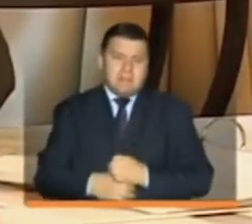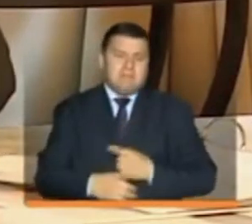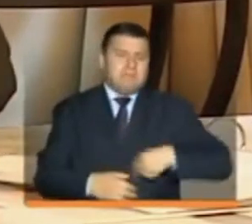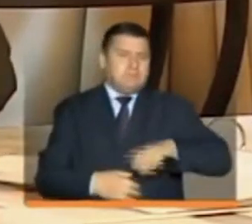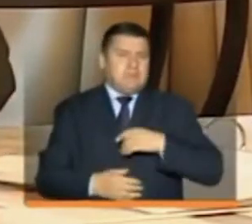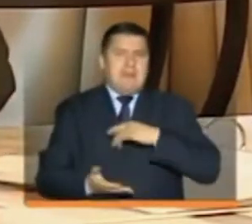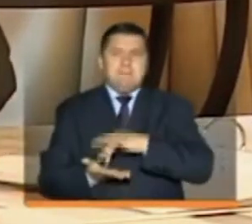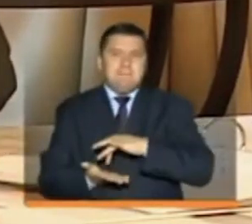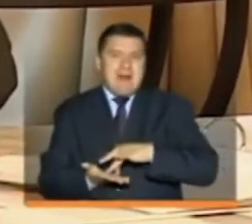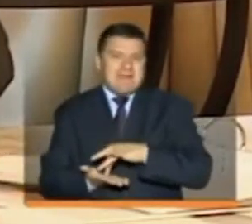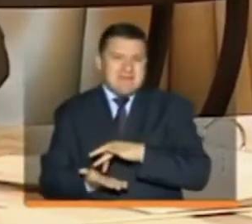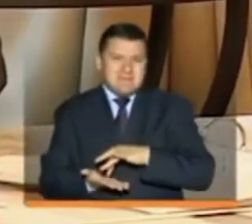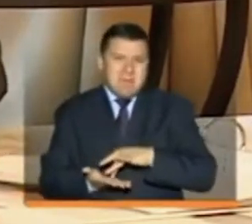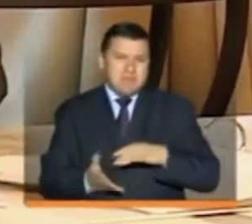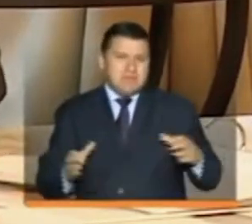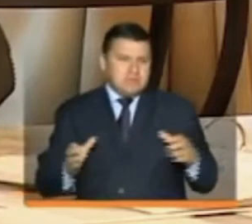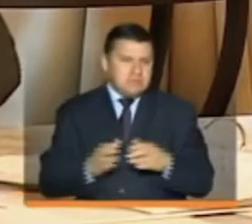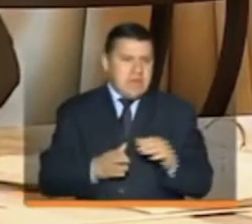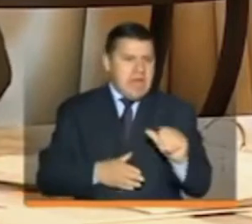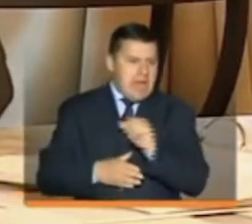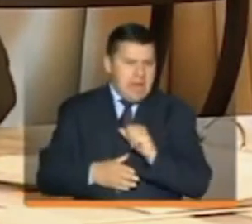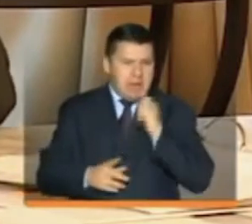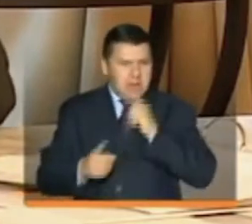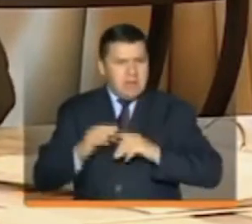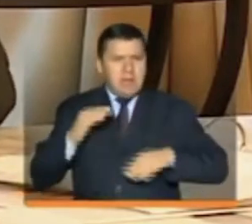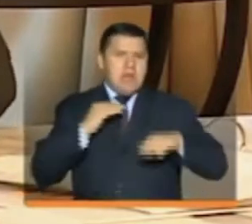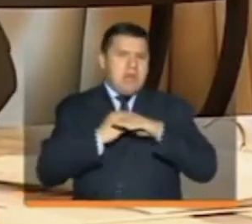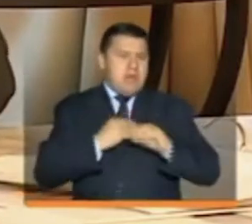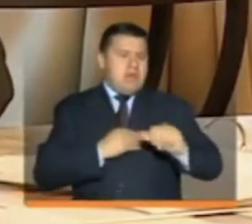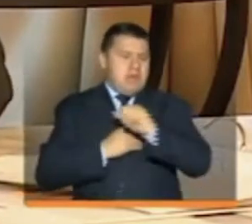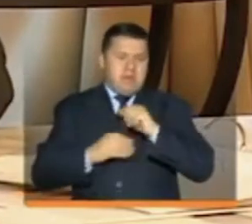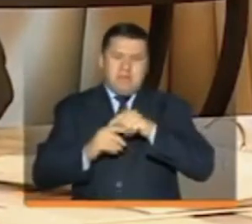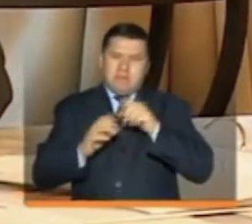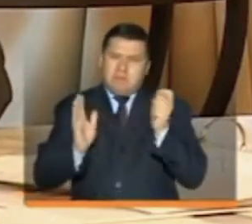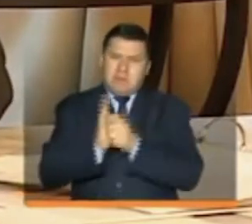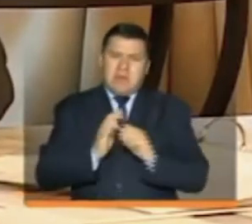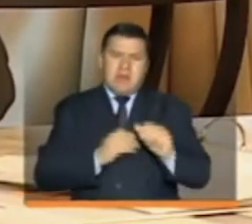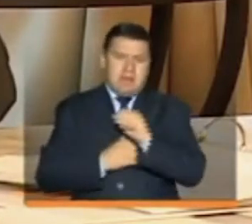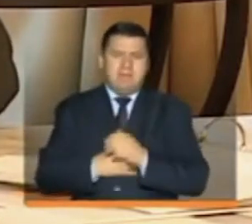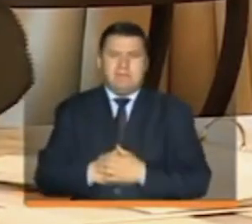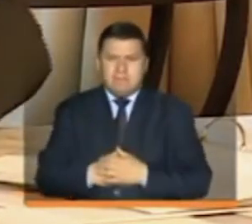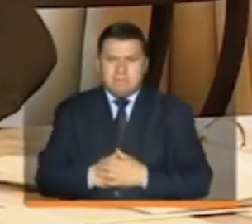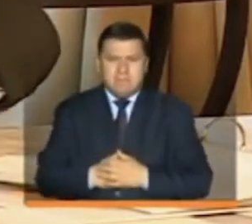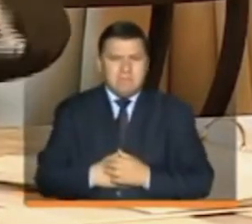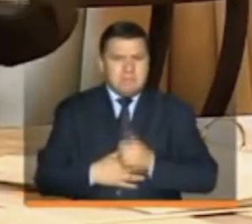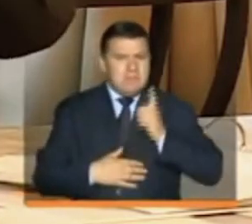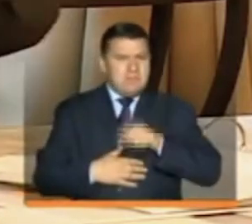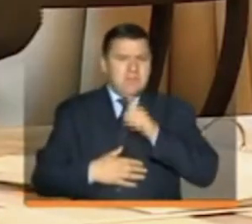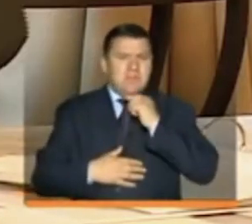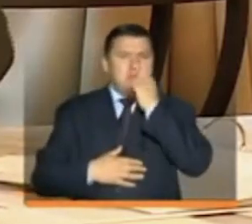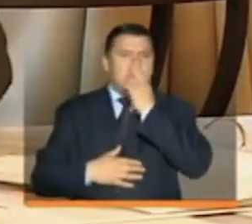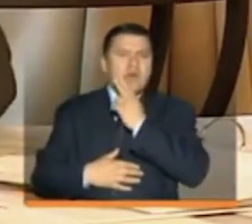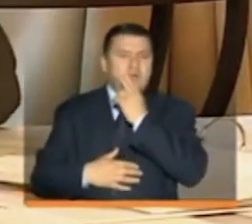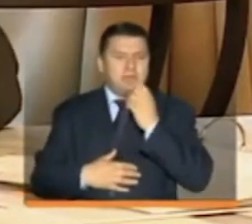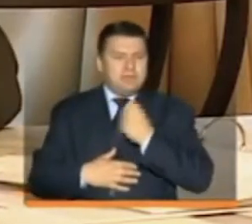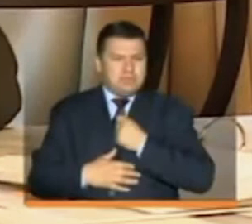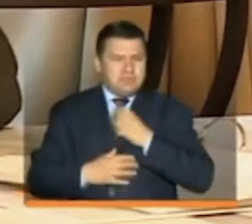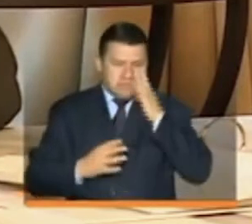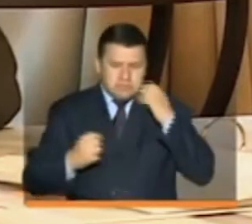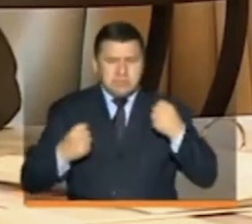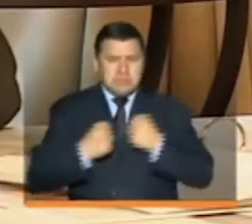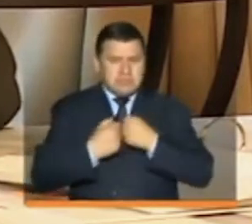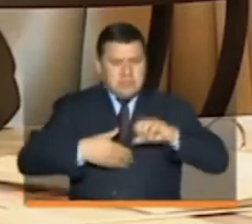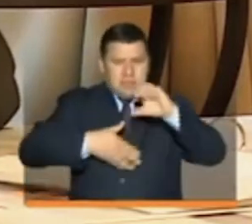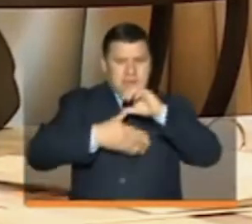la participación de la mujer, la equidad de género en el caso de la mujer. Y tenemos también un compromiso con una Alianza